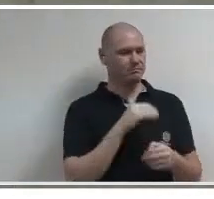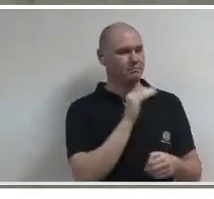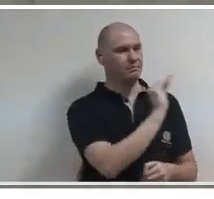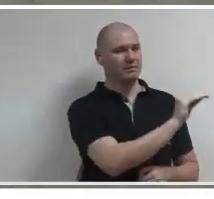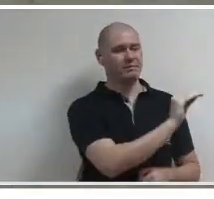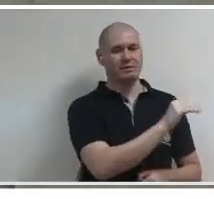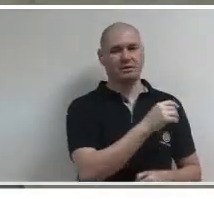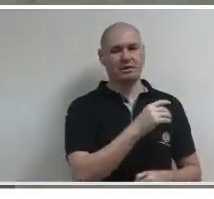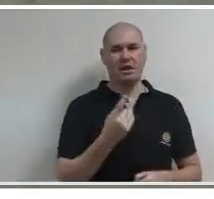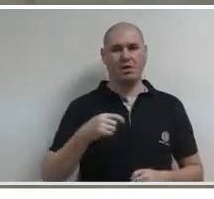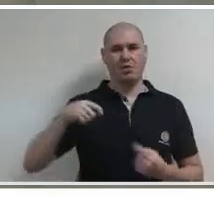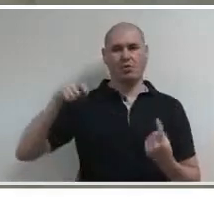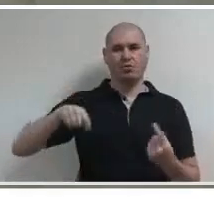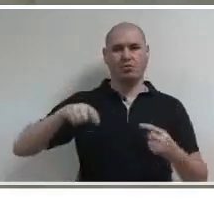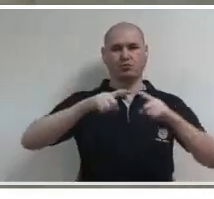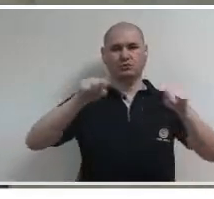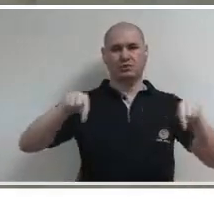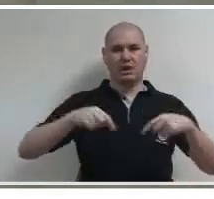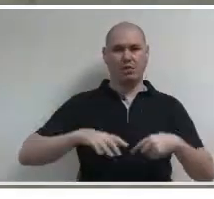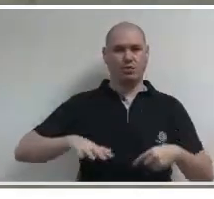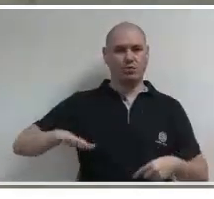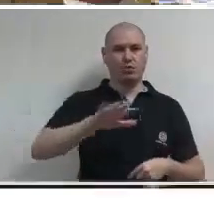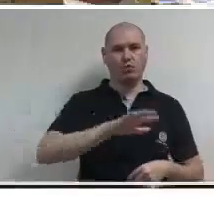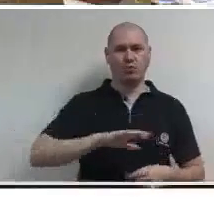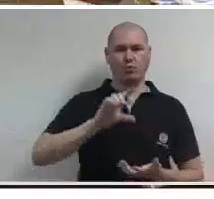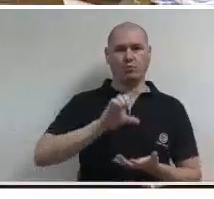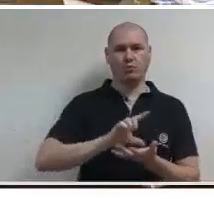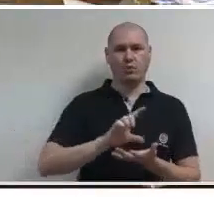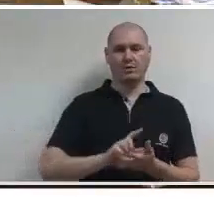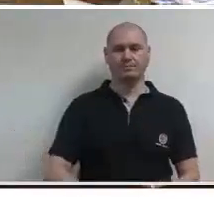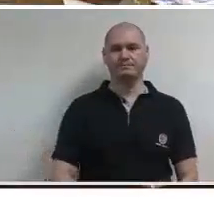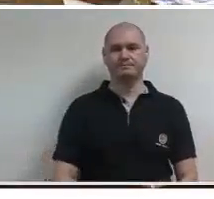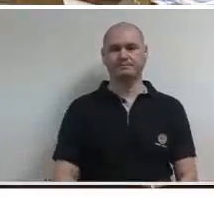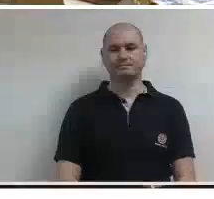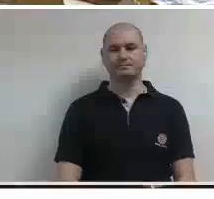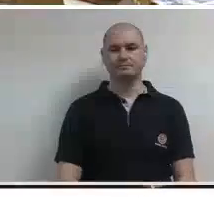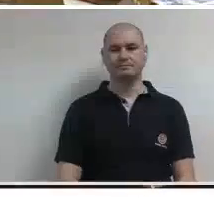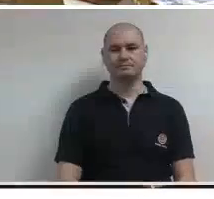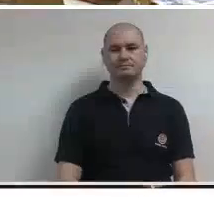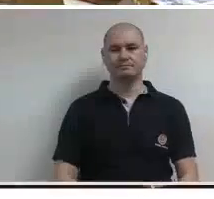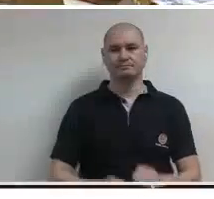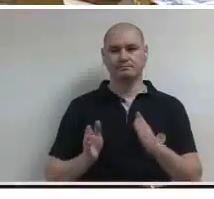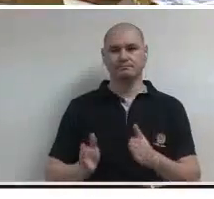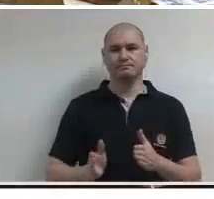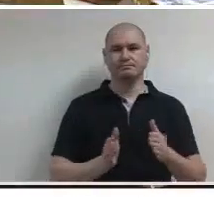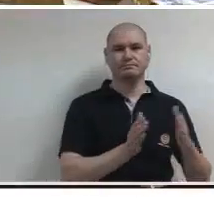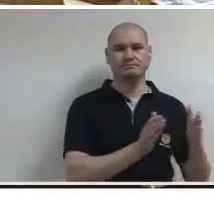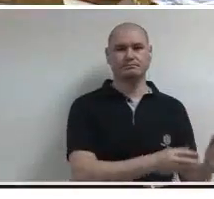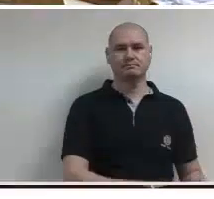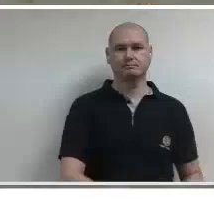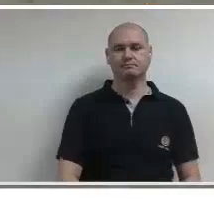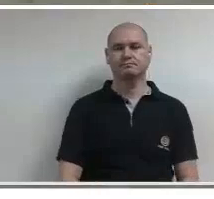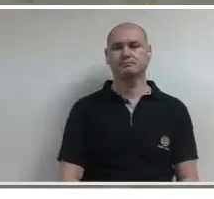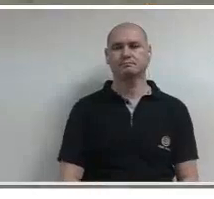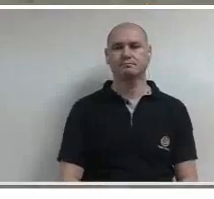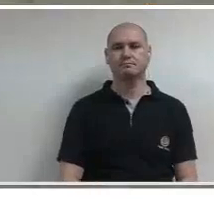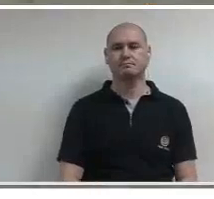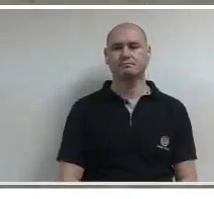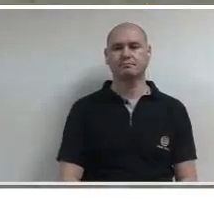comunican a esa con hace inscripción Jarez, oye, con ministro Burcaba, ya debe Cuatía.